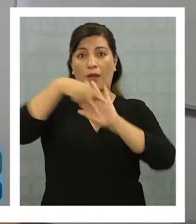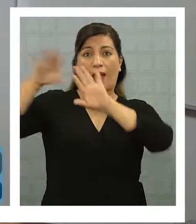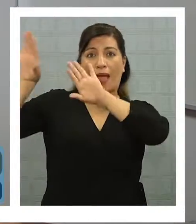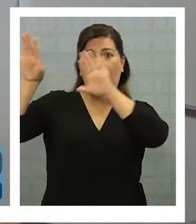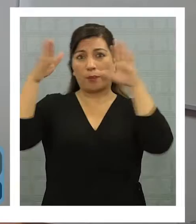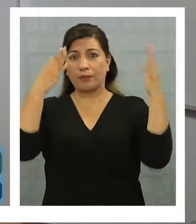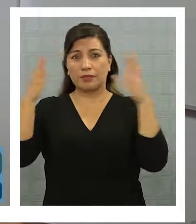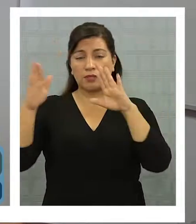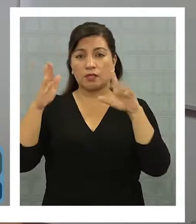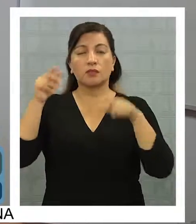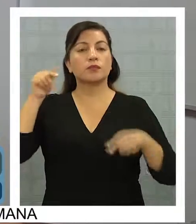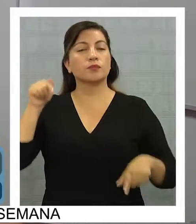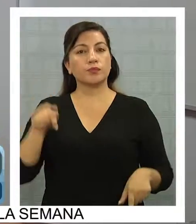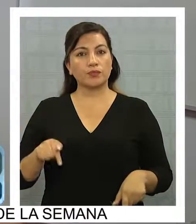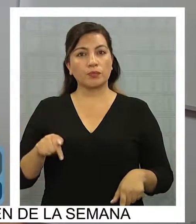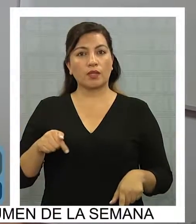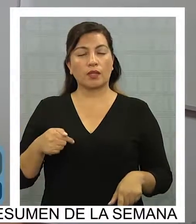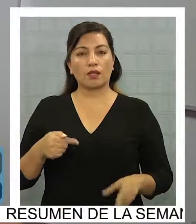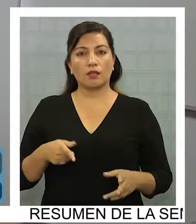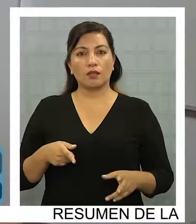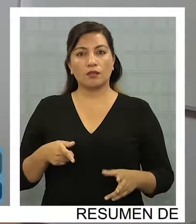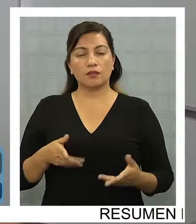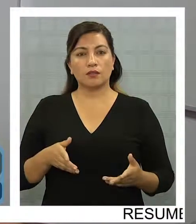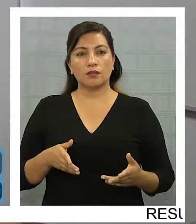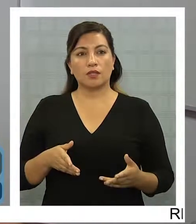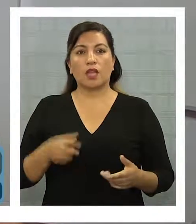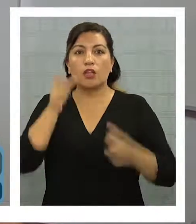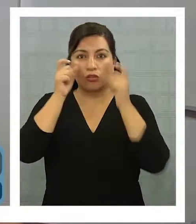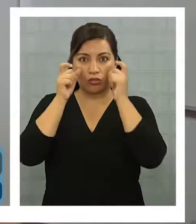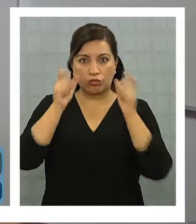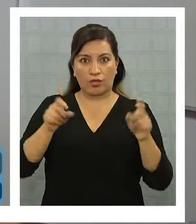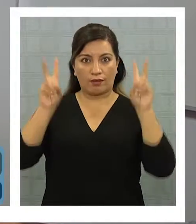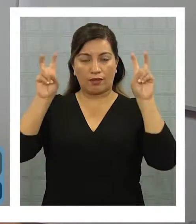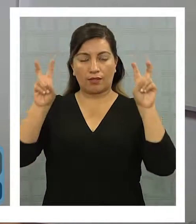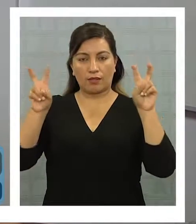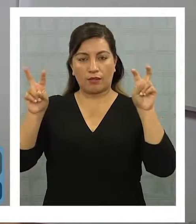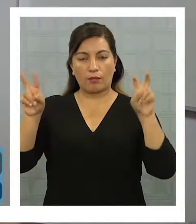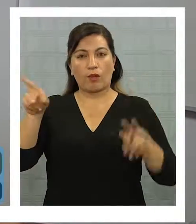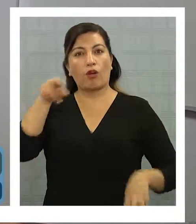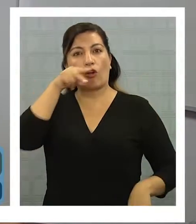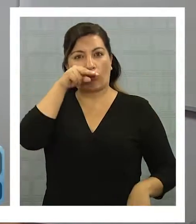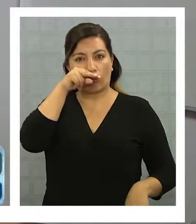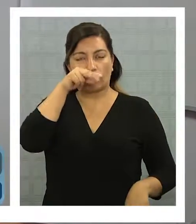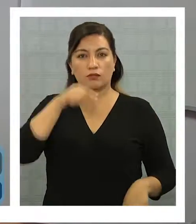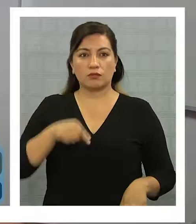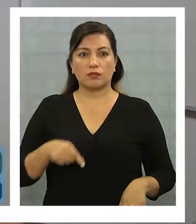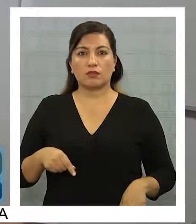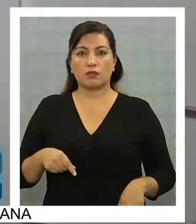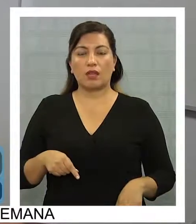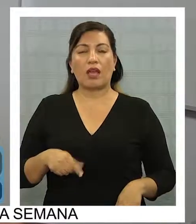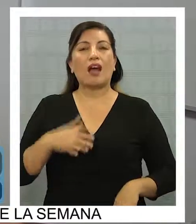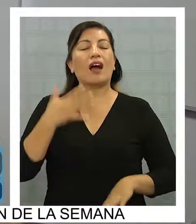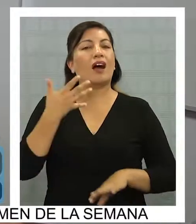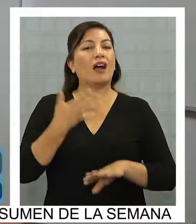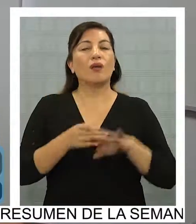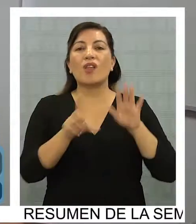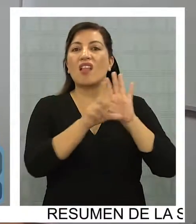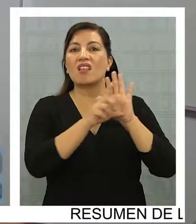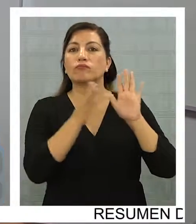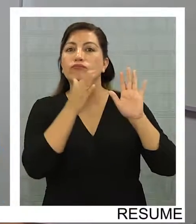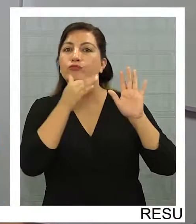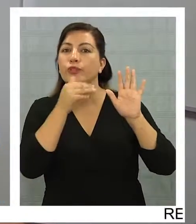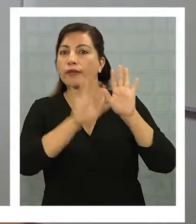medioambiental que tenga que ver o que regule el tema de los olores. Ahí hay un vacío legal,